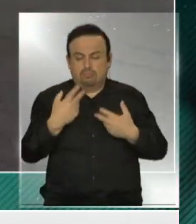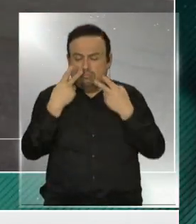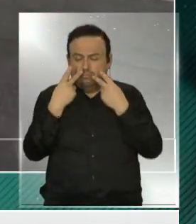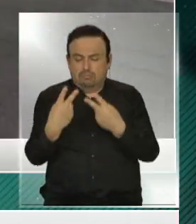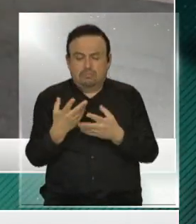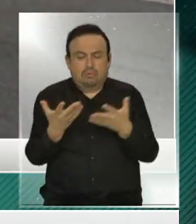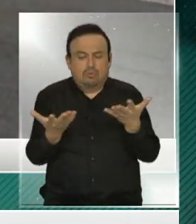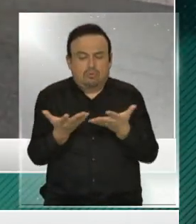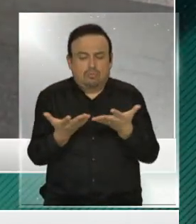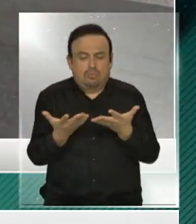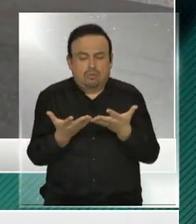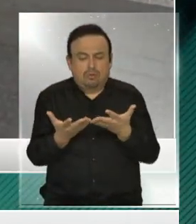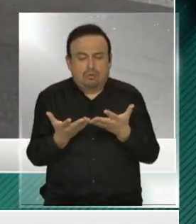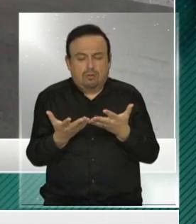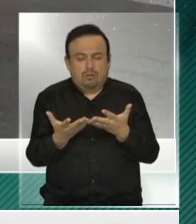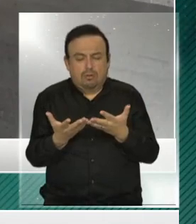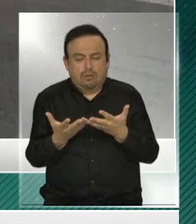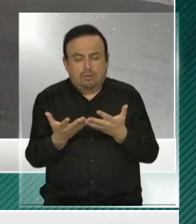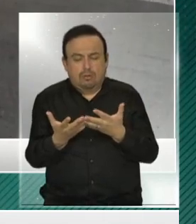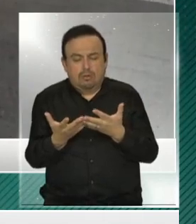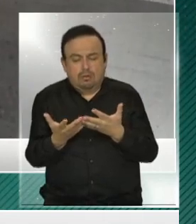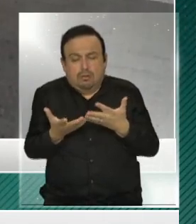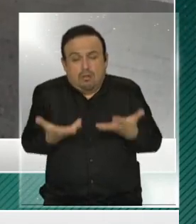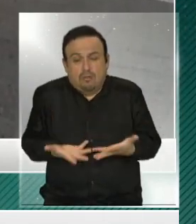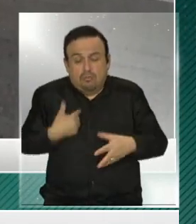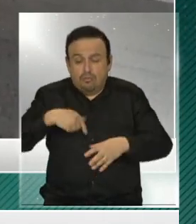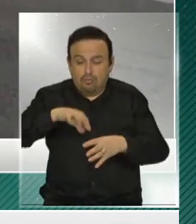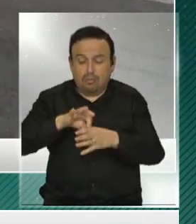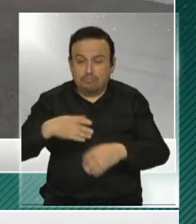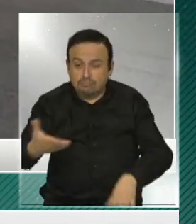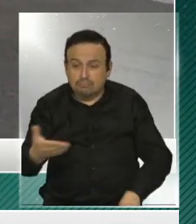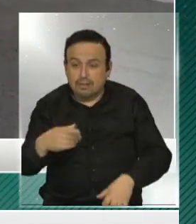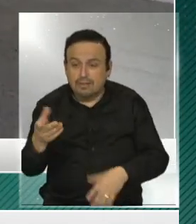vive este ambiente de elecciones. Adelante, Soledad. Buenas tardes.